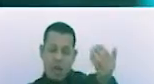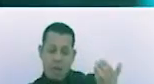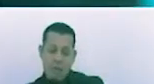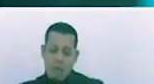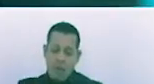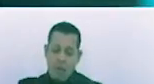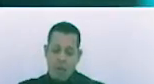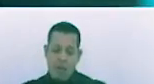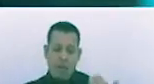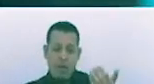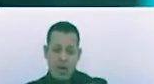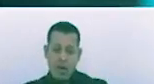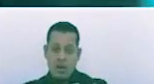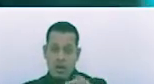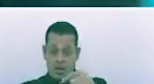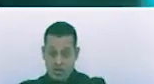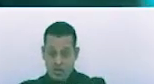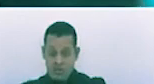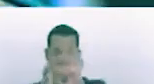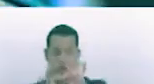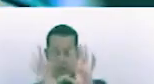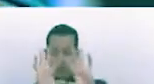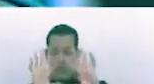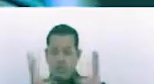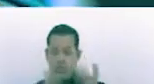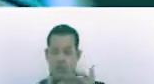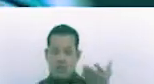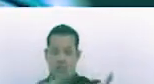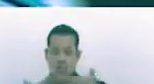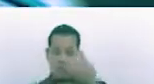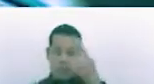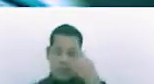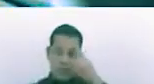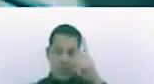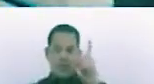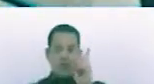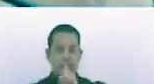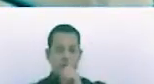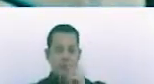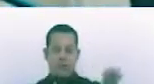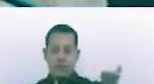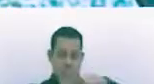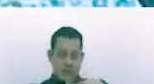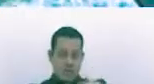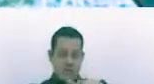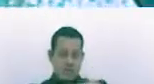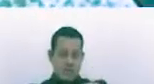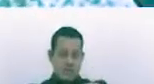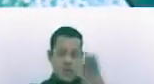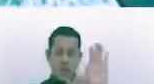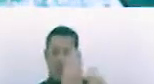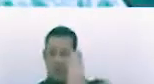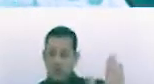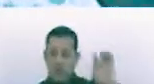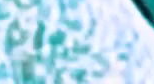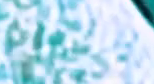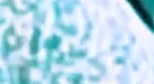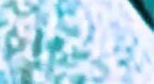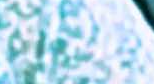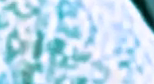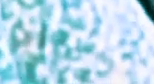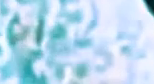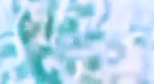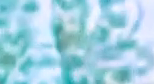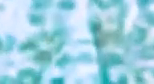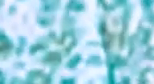coaptando recursos de la cooperación internacional para vender una idea falsa, para que les den consultorías. La historia de este país